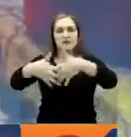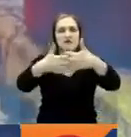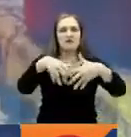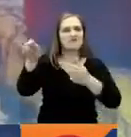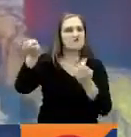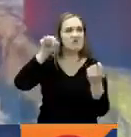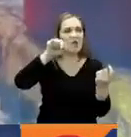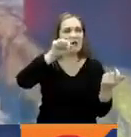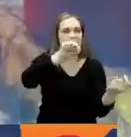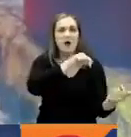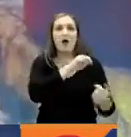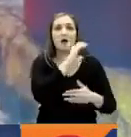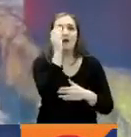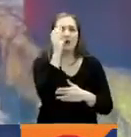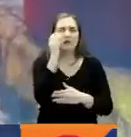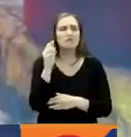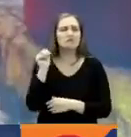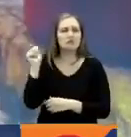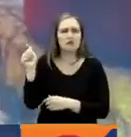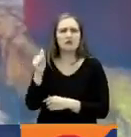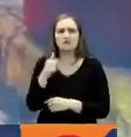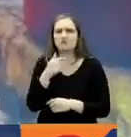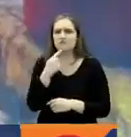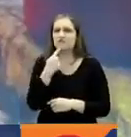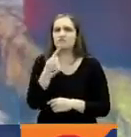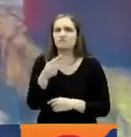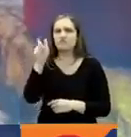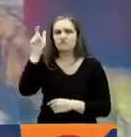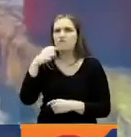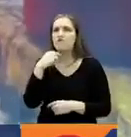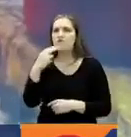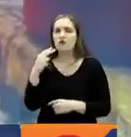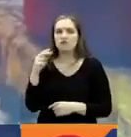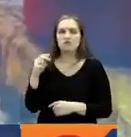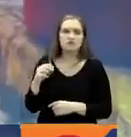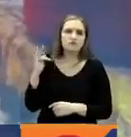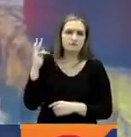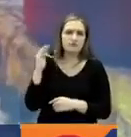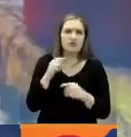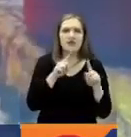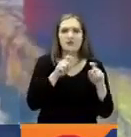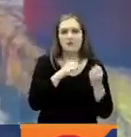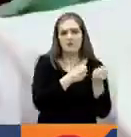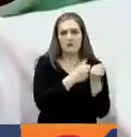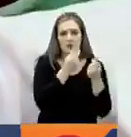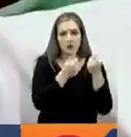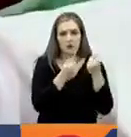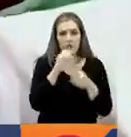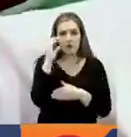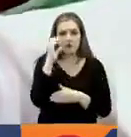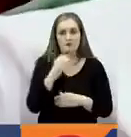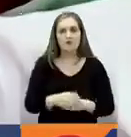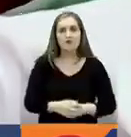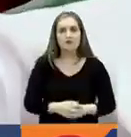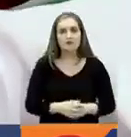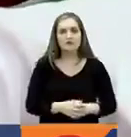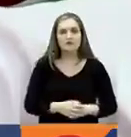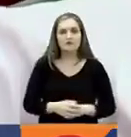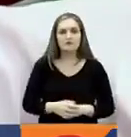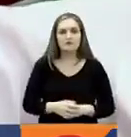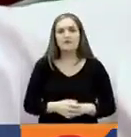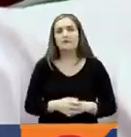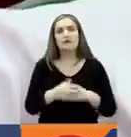inversionistas brasileños. Escuchemos lo que dijo el presidente acerca de este tema en la economía de nuestro país. Vemos a todo el